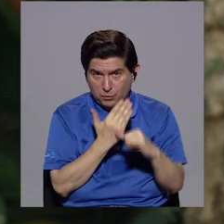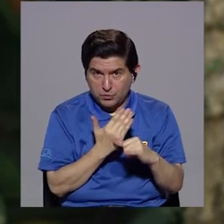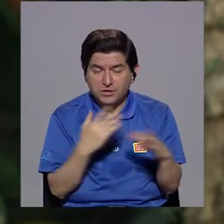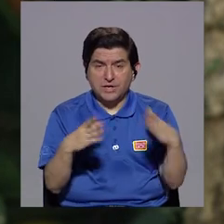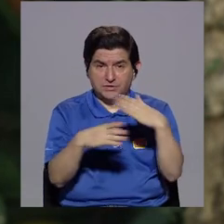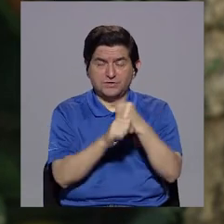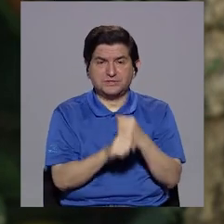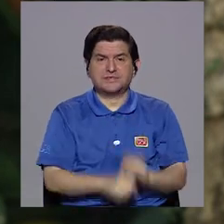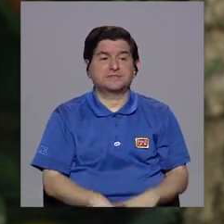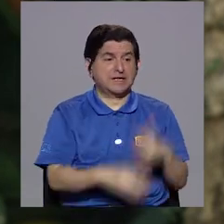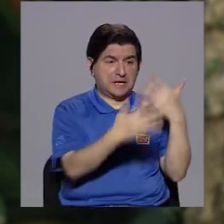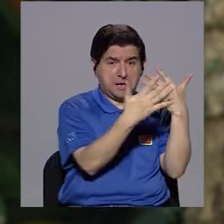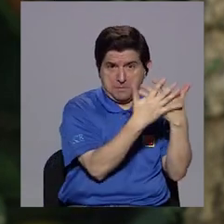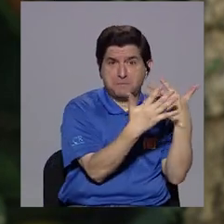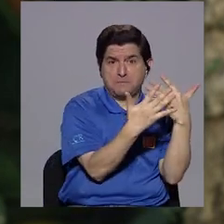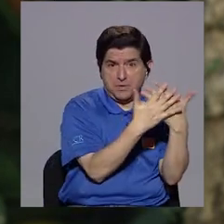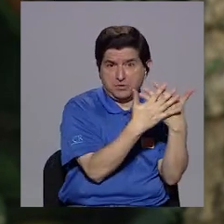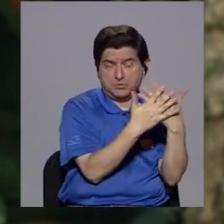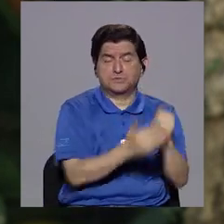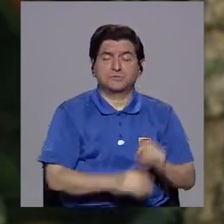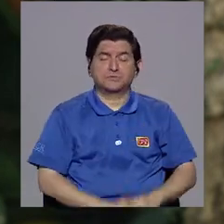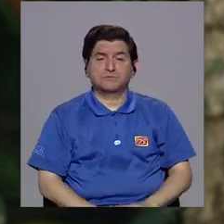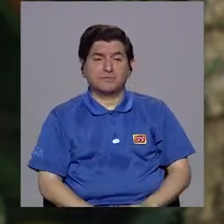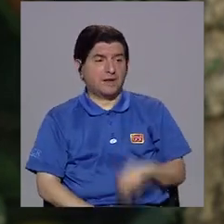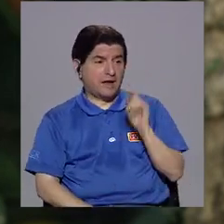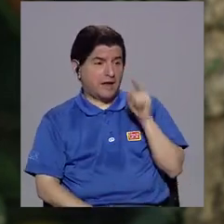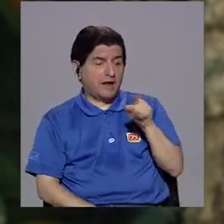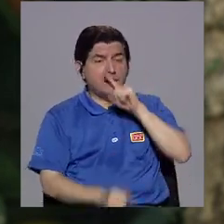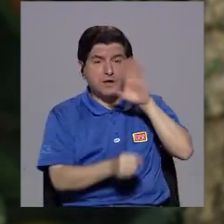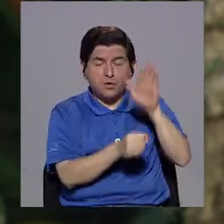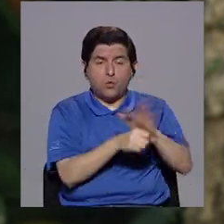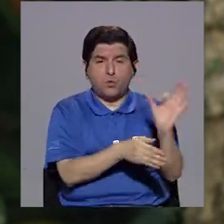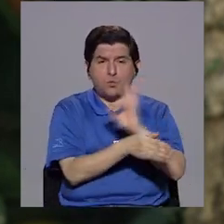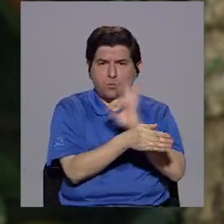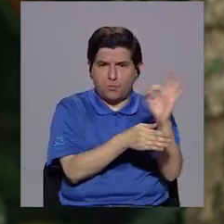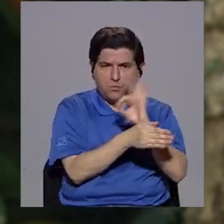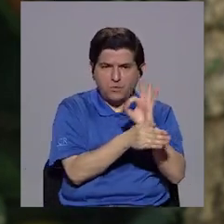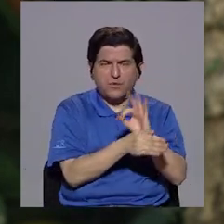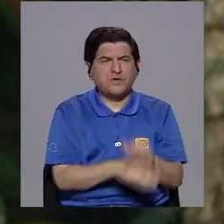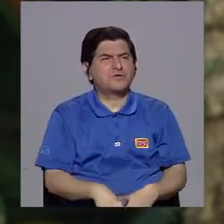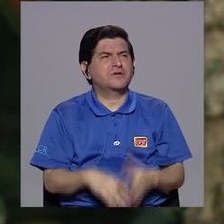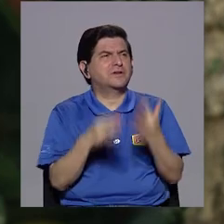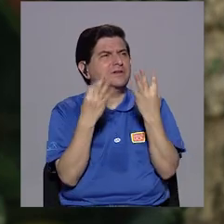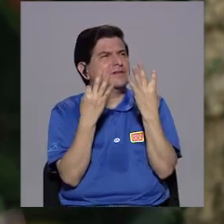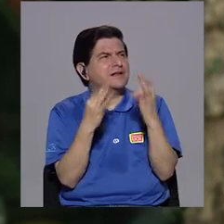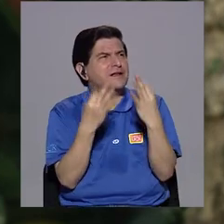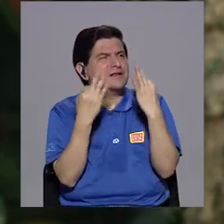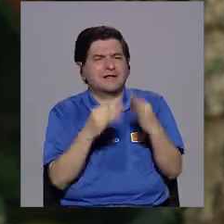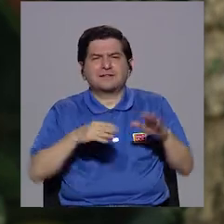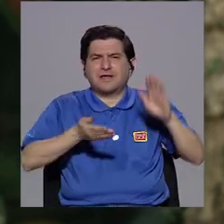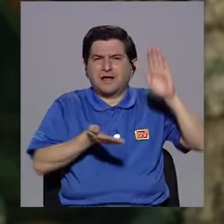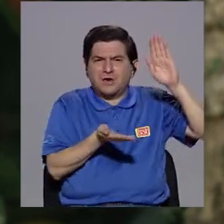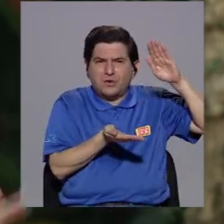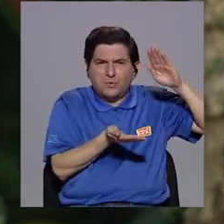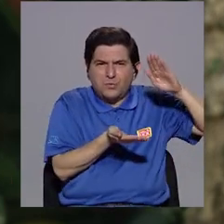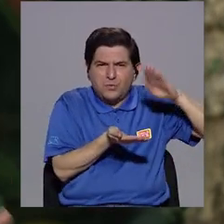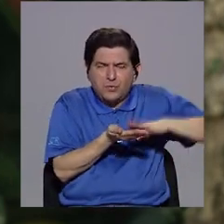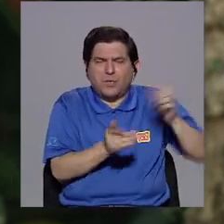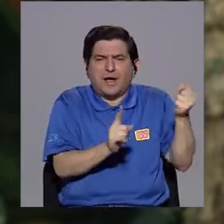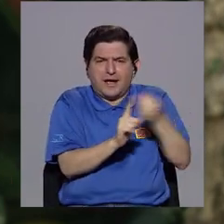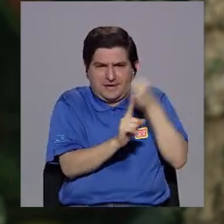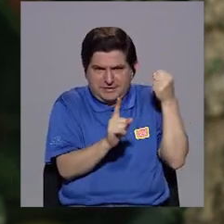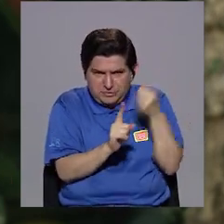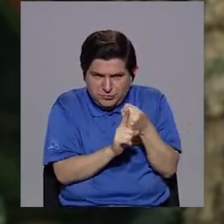proyectos que se han hecho en cárceles, por ejemplo, en donde cumple una función un poco como para bajar un poco los